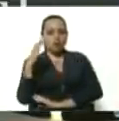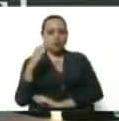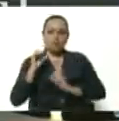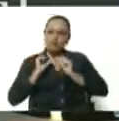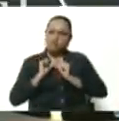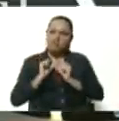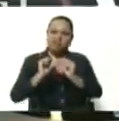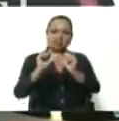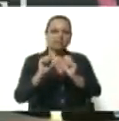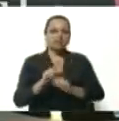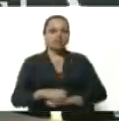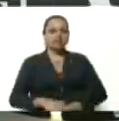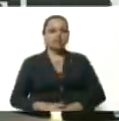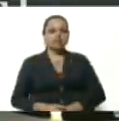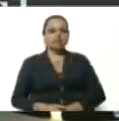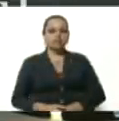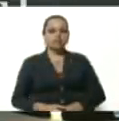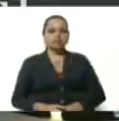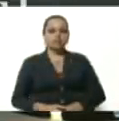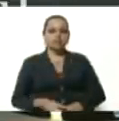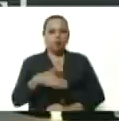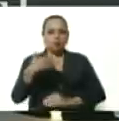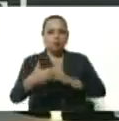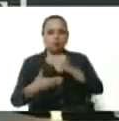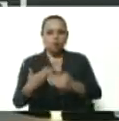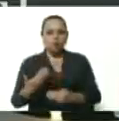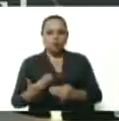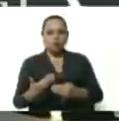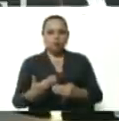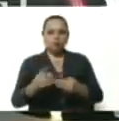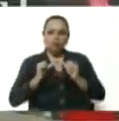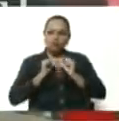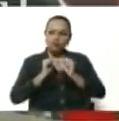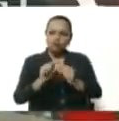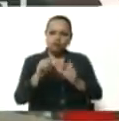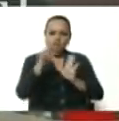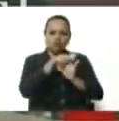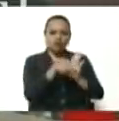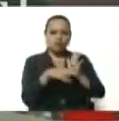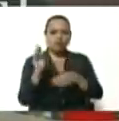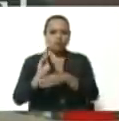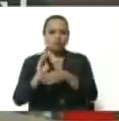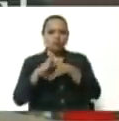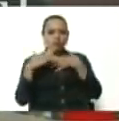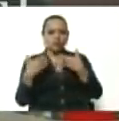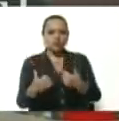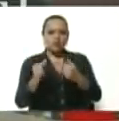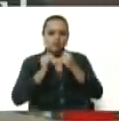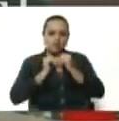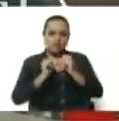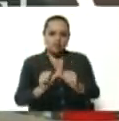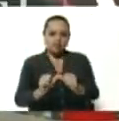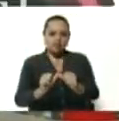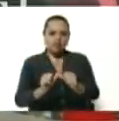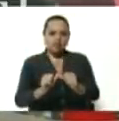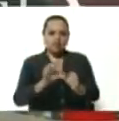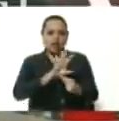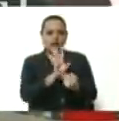seguir escalando nuestras medidas de protección sanitaria, seguir escalando nuestras